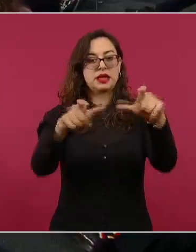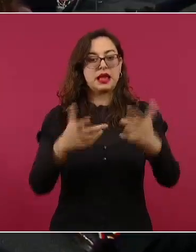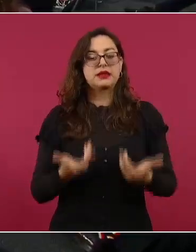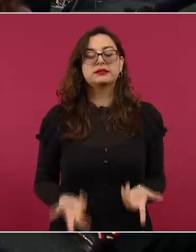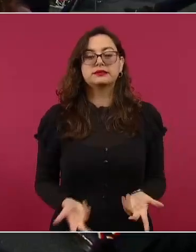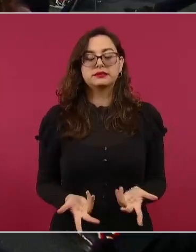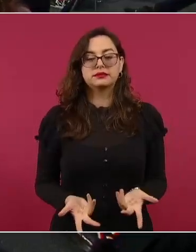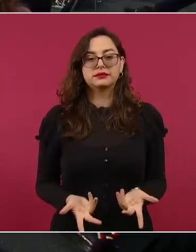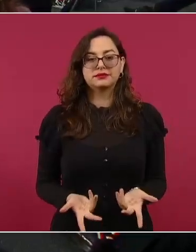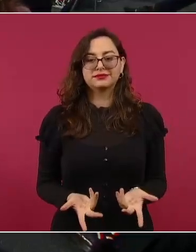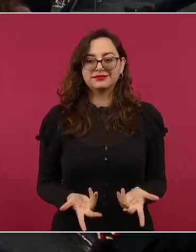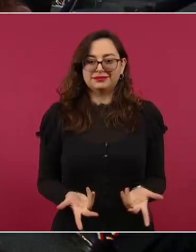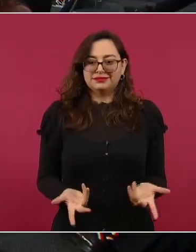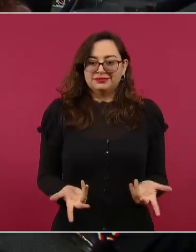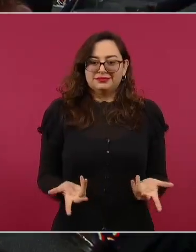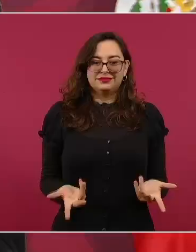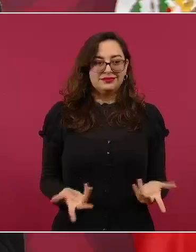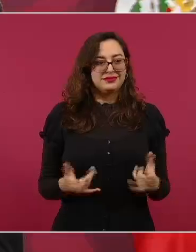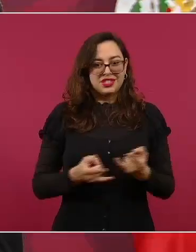joyas